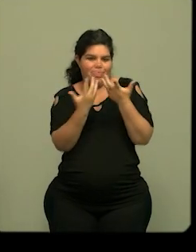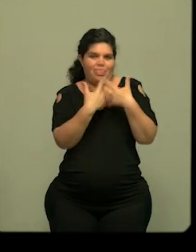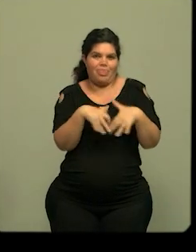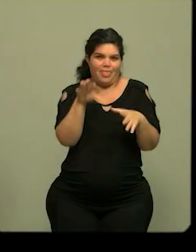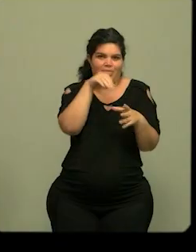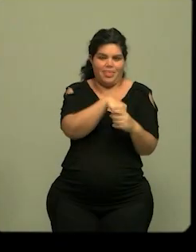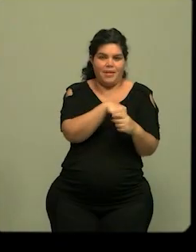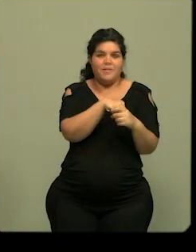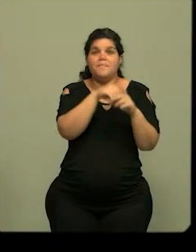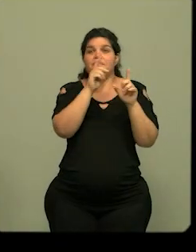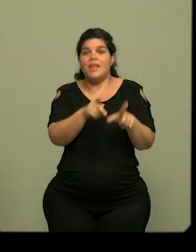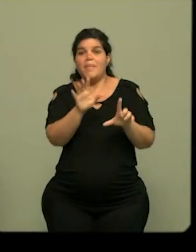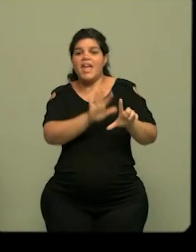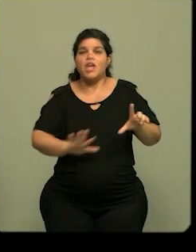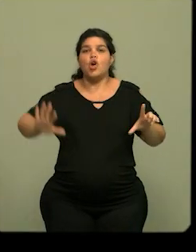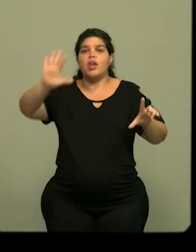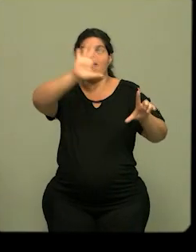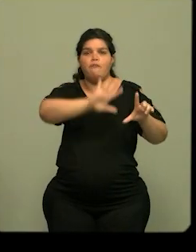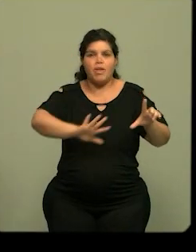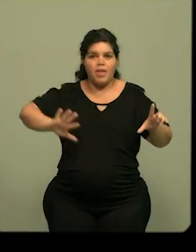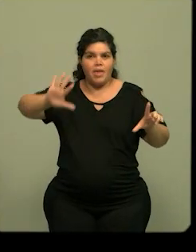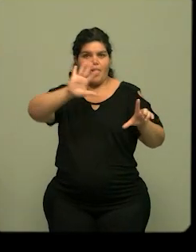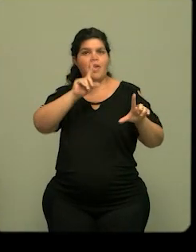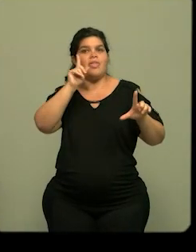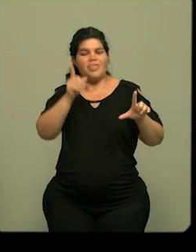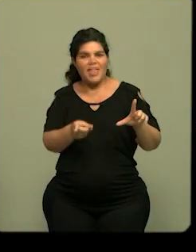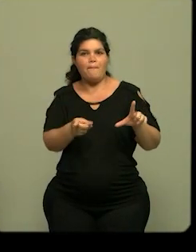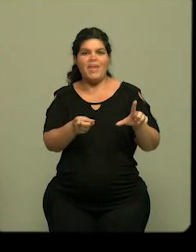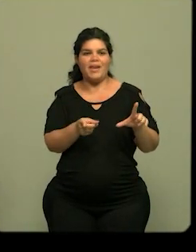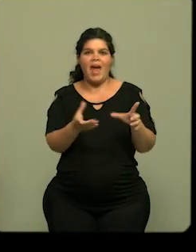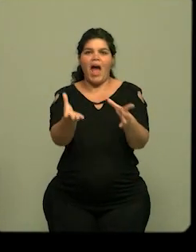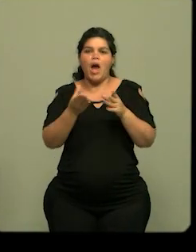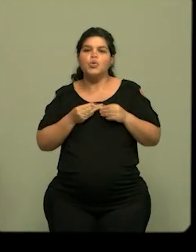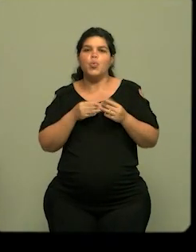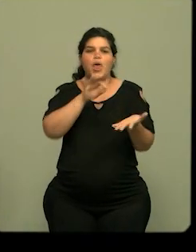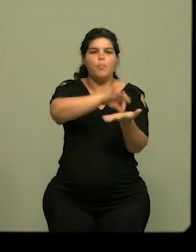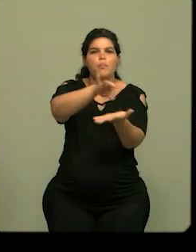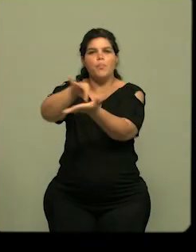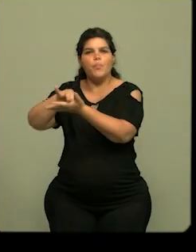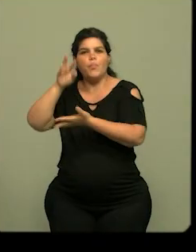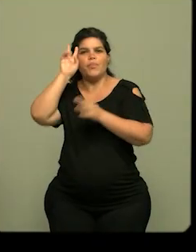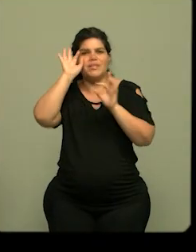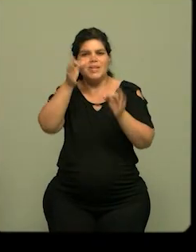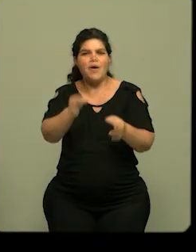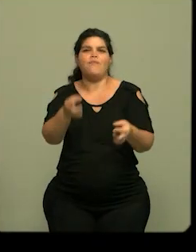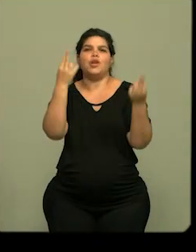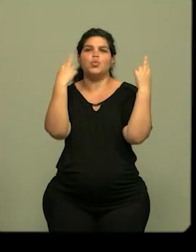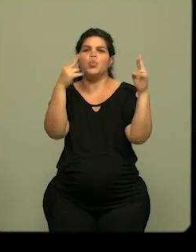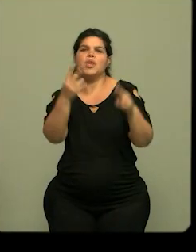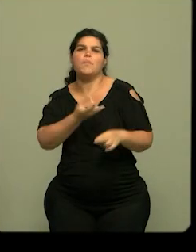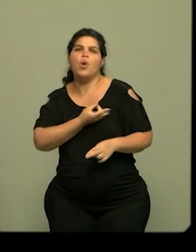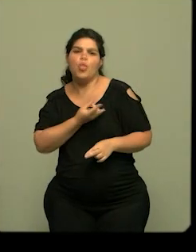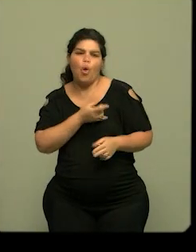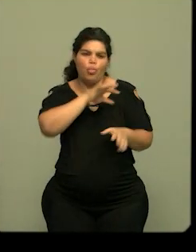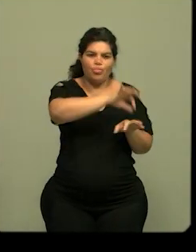misma geografía, el espacio geográfico es el que te va a dar el sustento para cualquier actividad turística, ¿no? Y siempre digo que esto